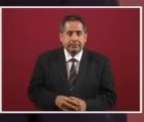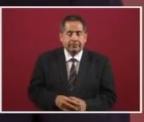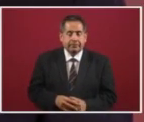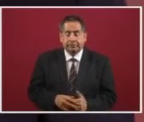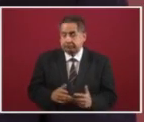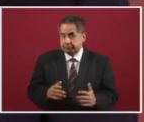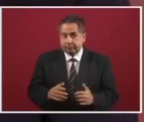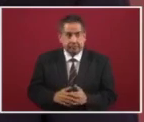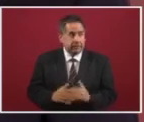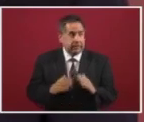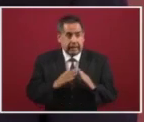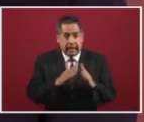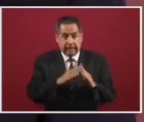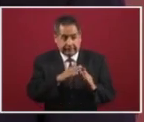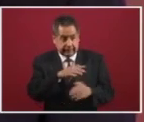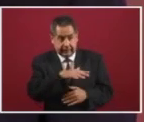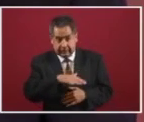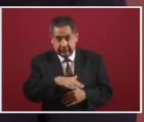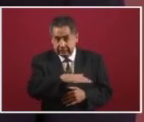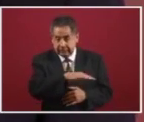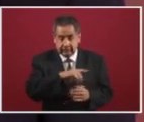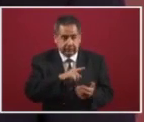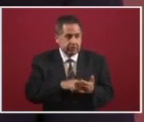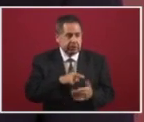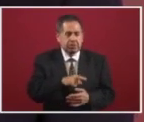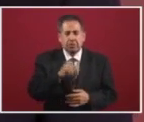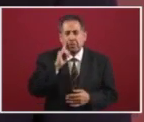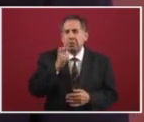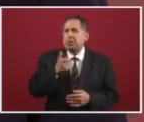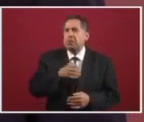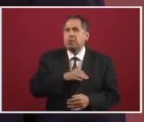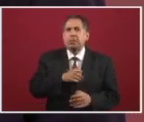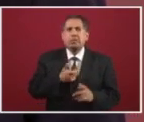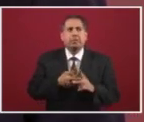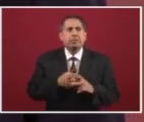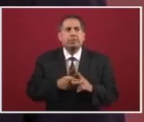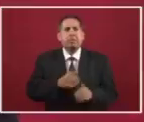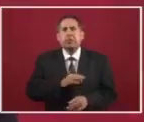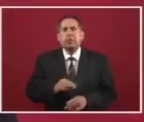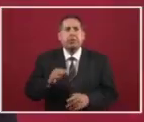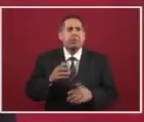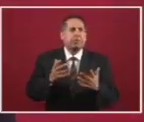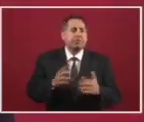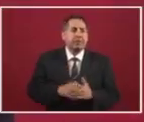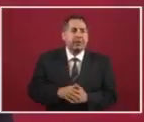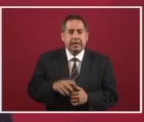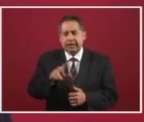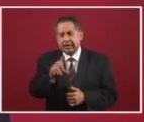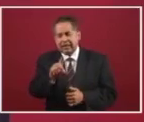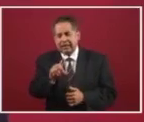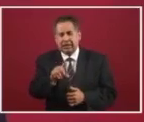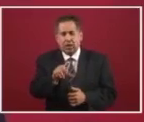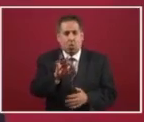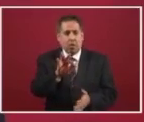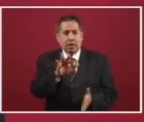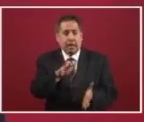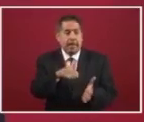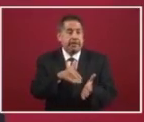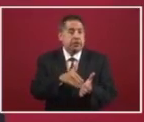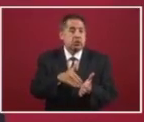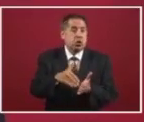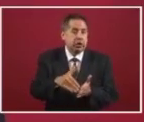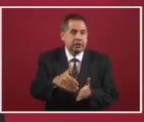Es una casa que puede costar alrededor de 30, de 40 millones de pesos.